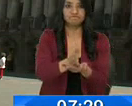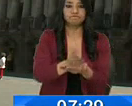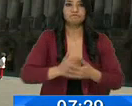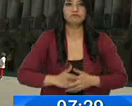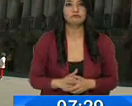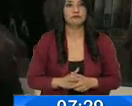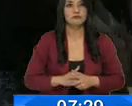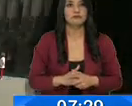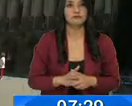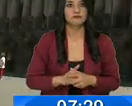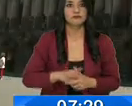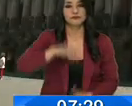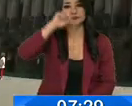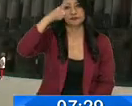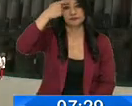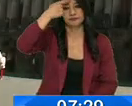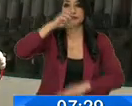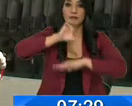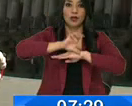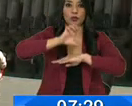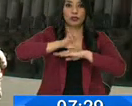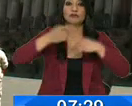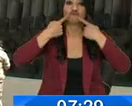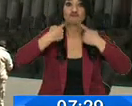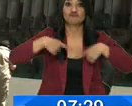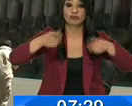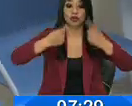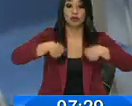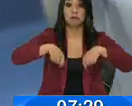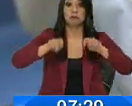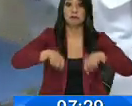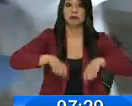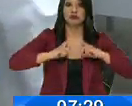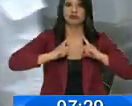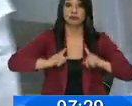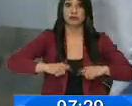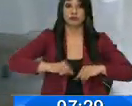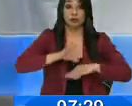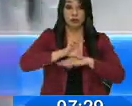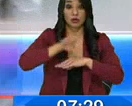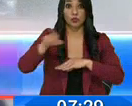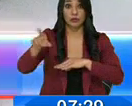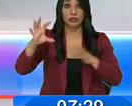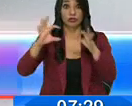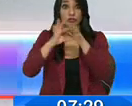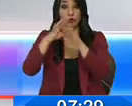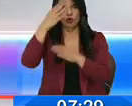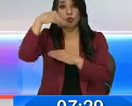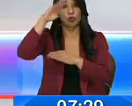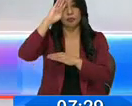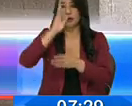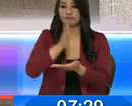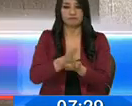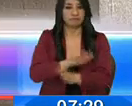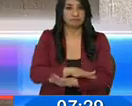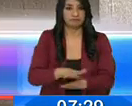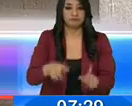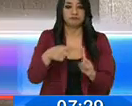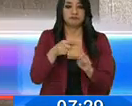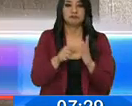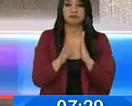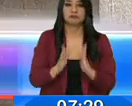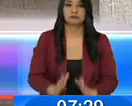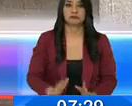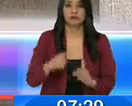El gobierno ecuatoriano anunció la terminación del convenio de salud entre Ecuador y Cuba. Así lo anunció la ministra de